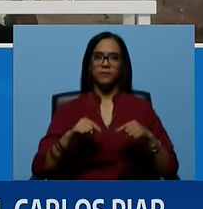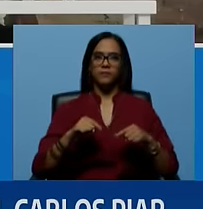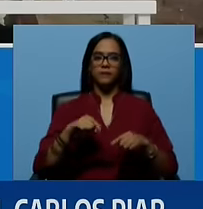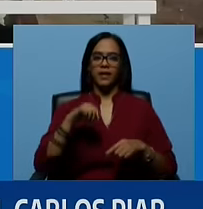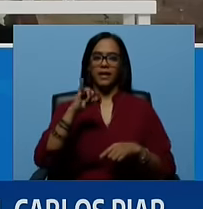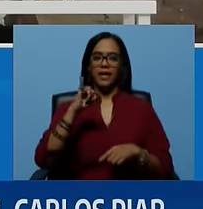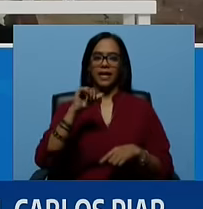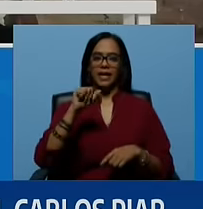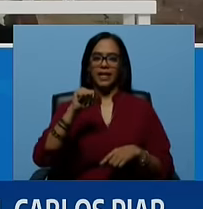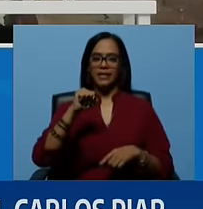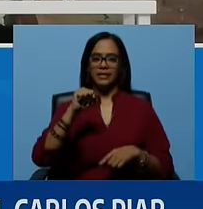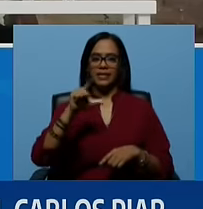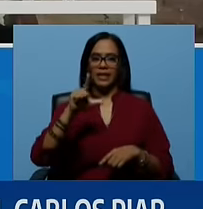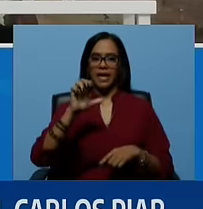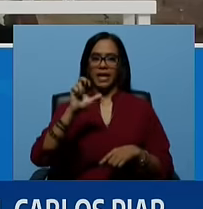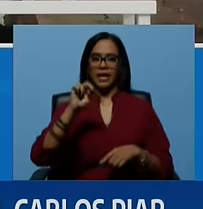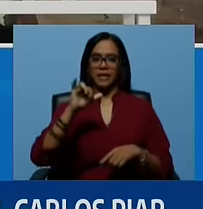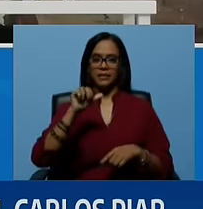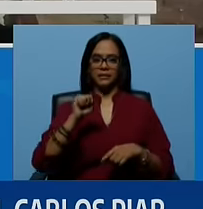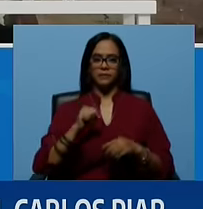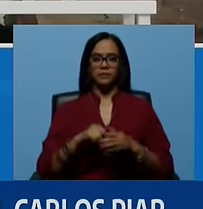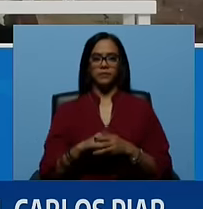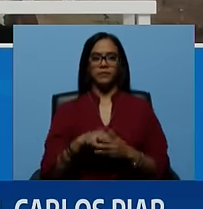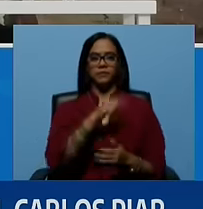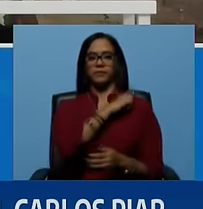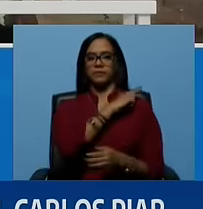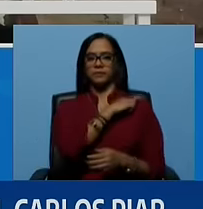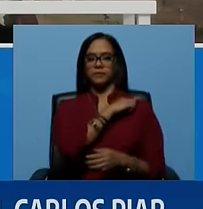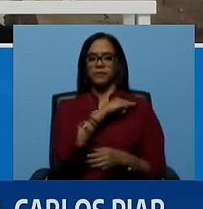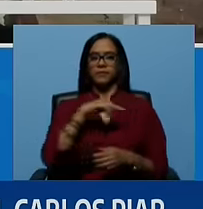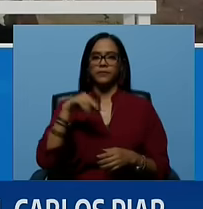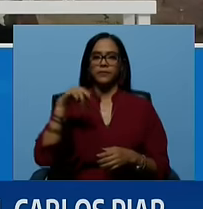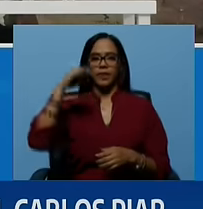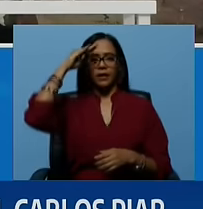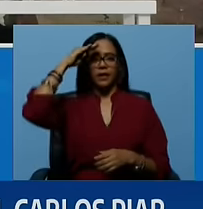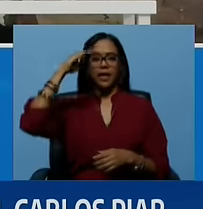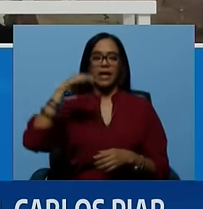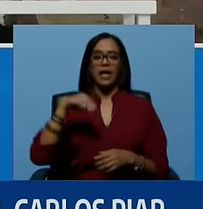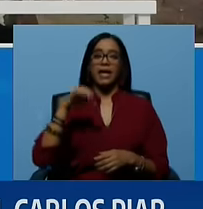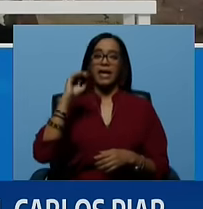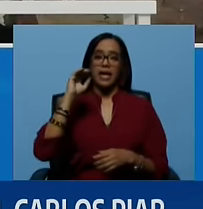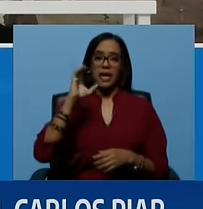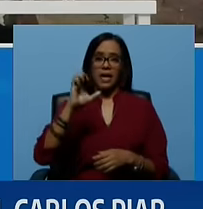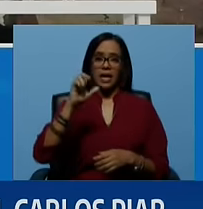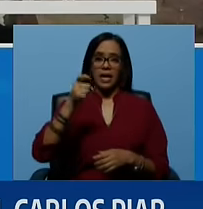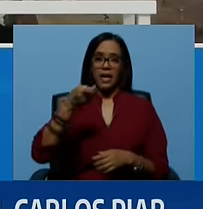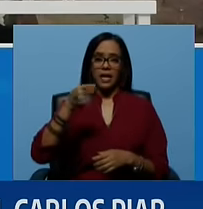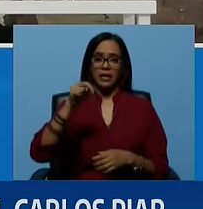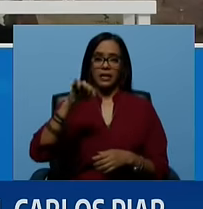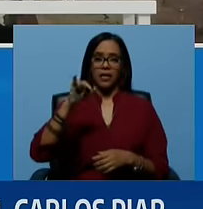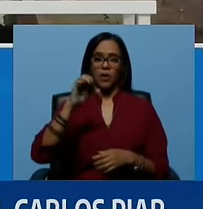lenis al general de división enio Javier Flores general a todos sus oficiales y